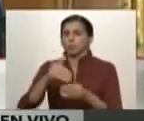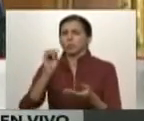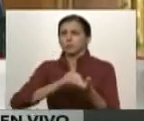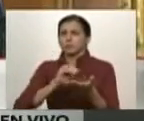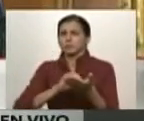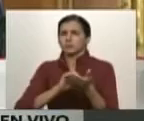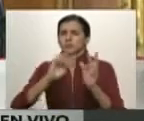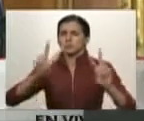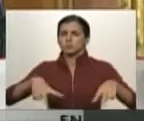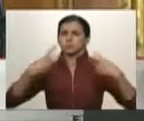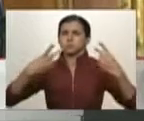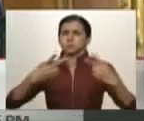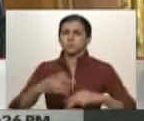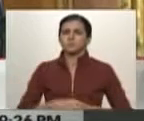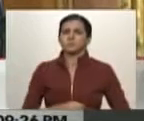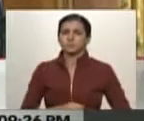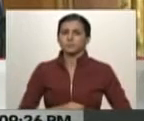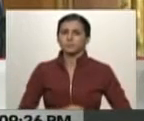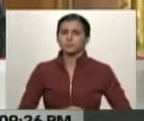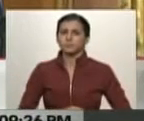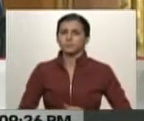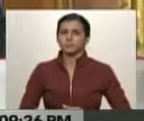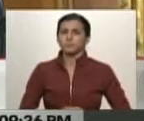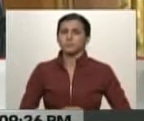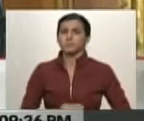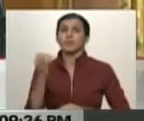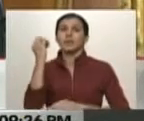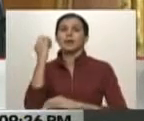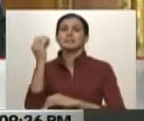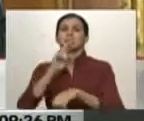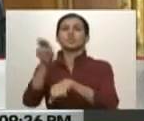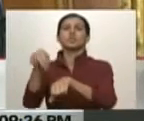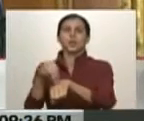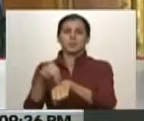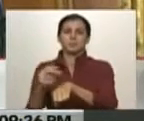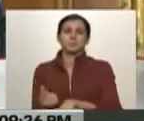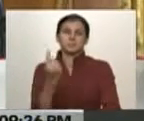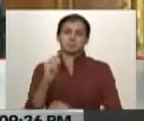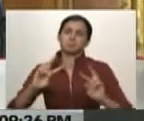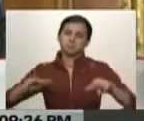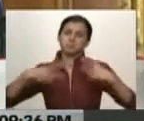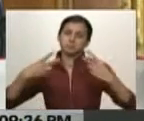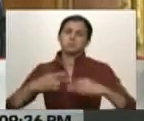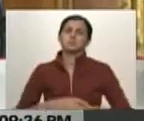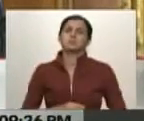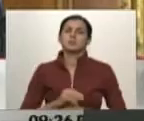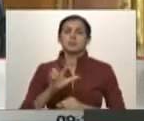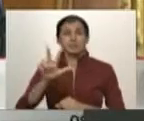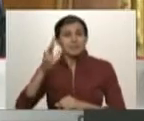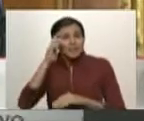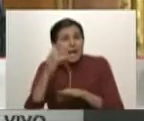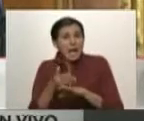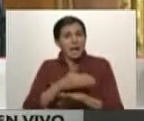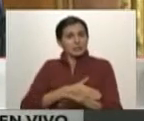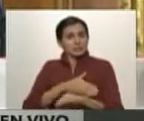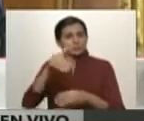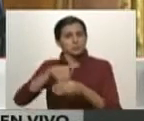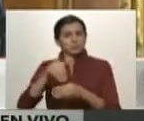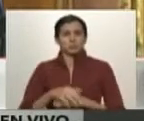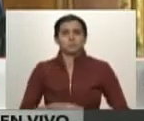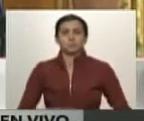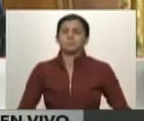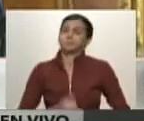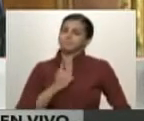renovación de la asamblea nacional tres días antes del proceso electoral